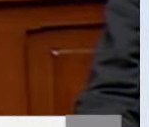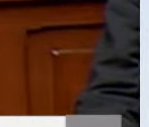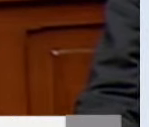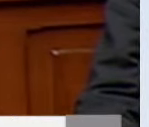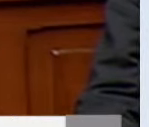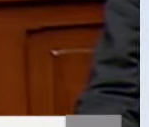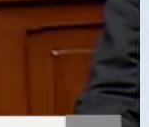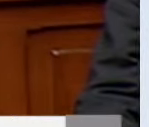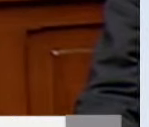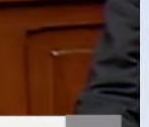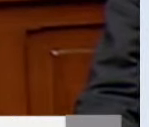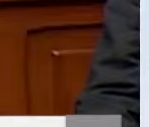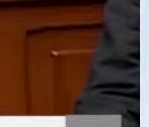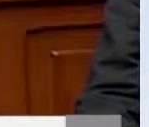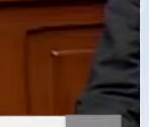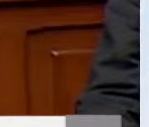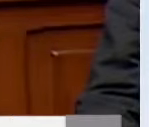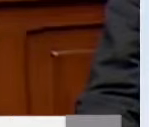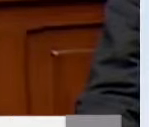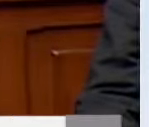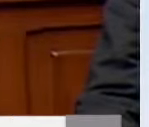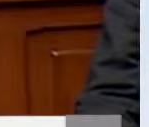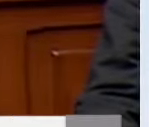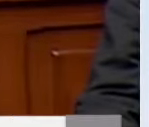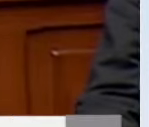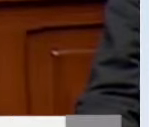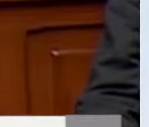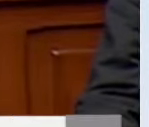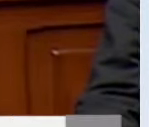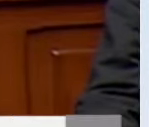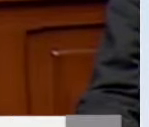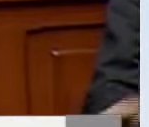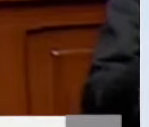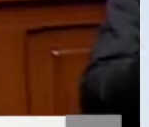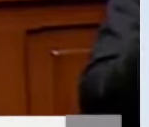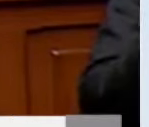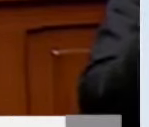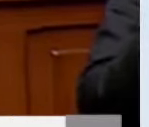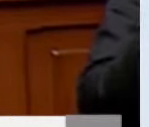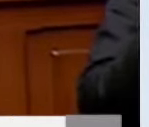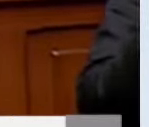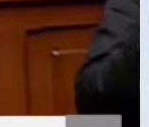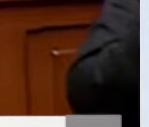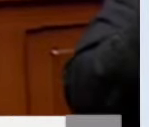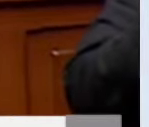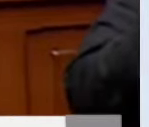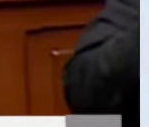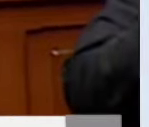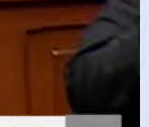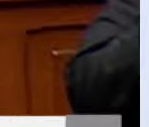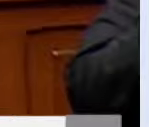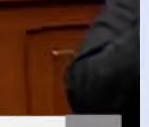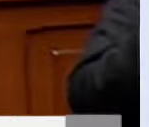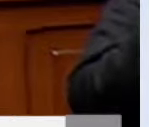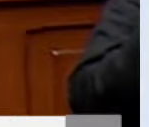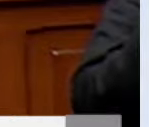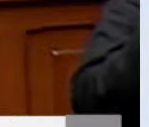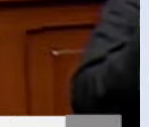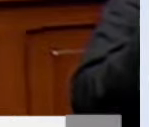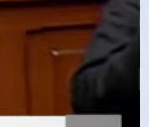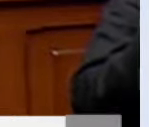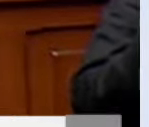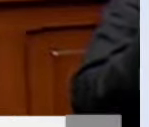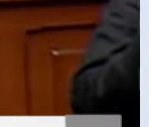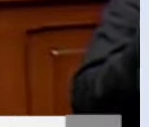por el Perú, solamente porque tienen un interés de conformar parte de un gabinete. Señor